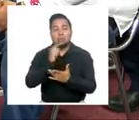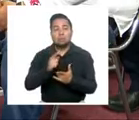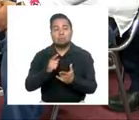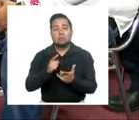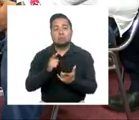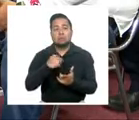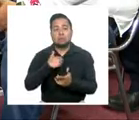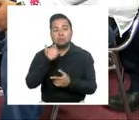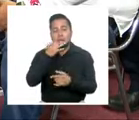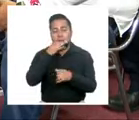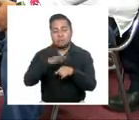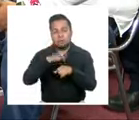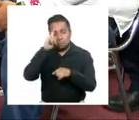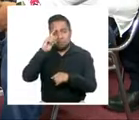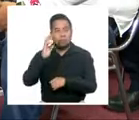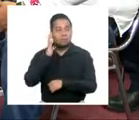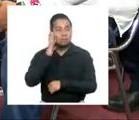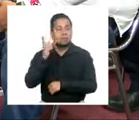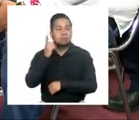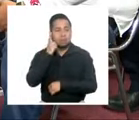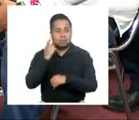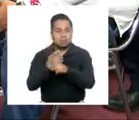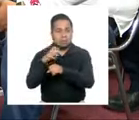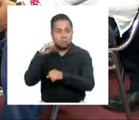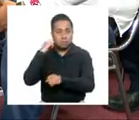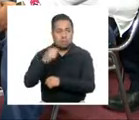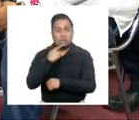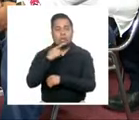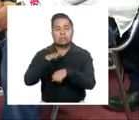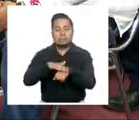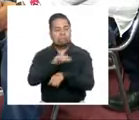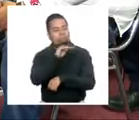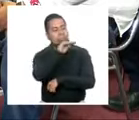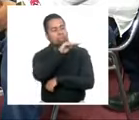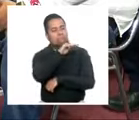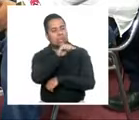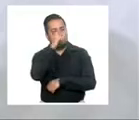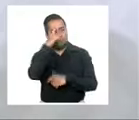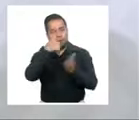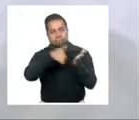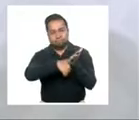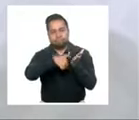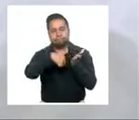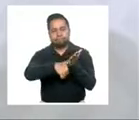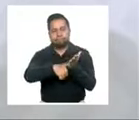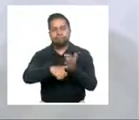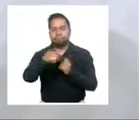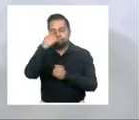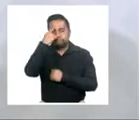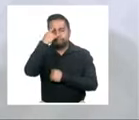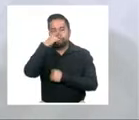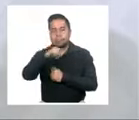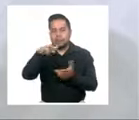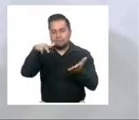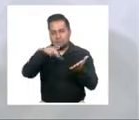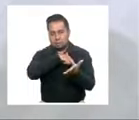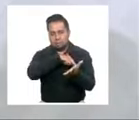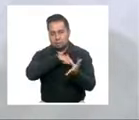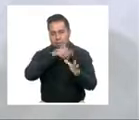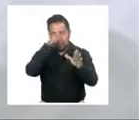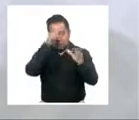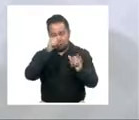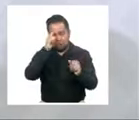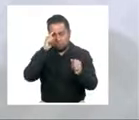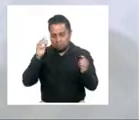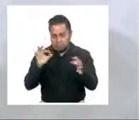otro también, en el Congreso del Estado se mencionó un exhorto al Registro Civil para firmar un convenio